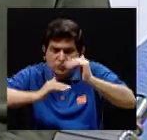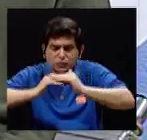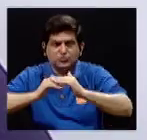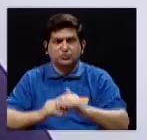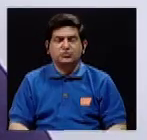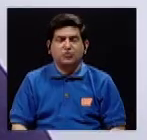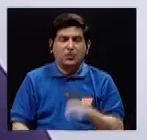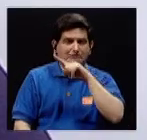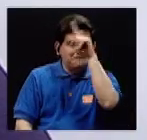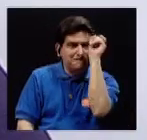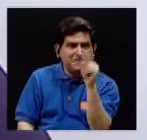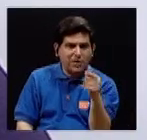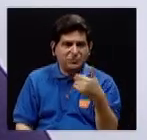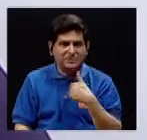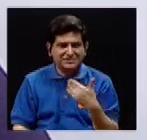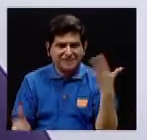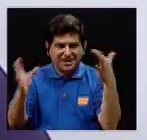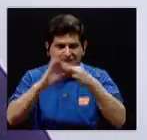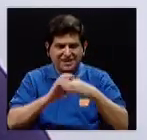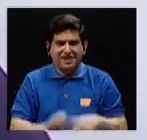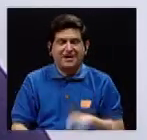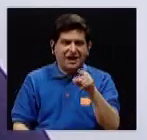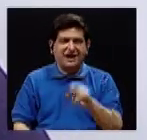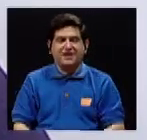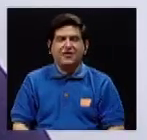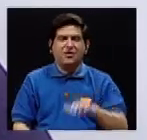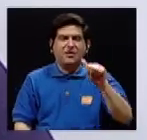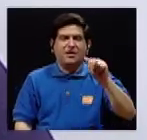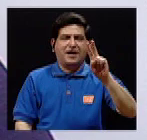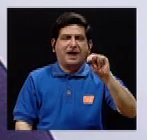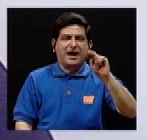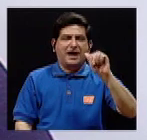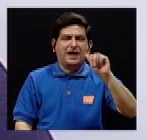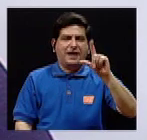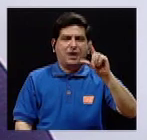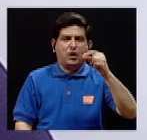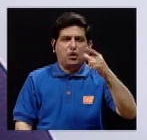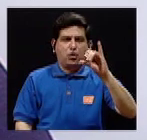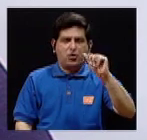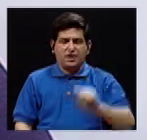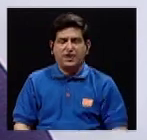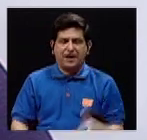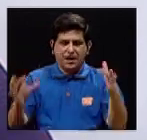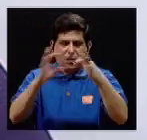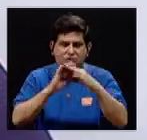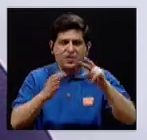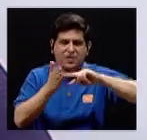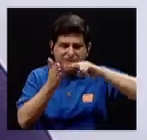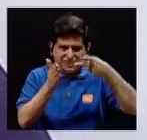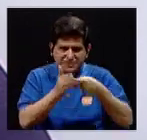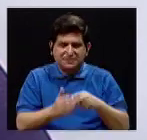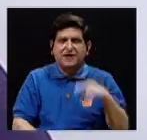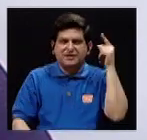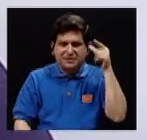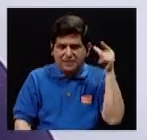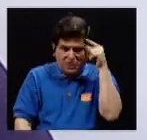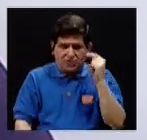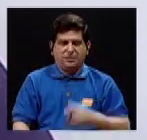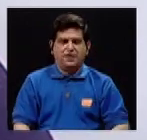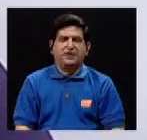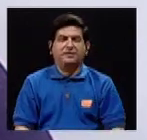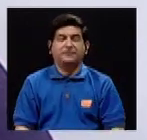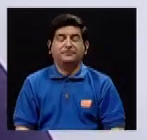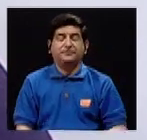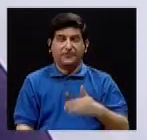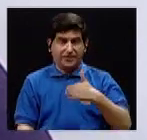construcción de las pras que tienen que ver con las analogías pues la analogía está muy ligada a la semántica y a la lógica y